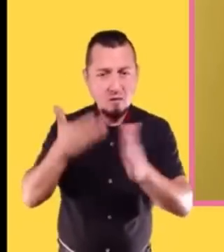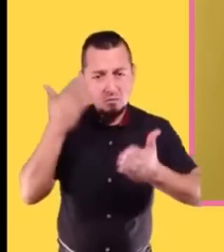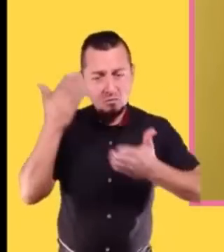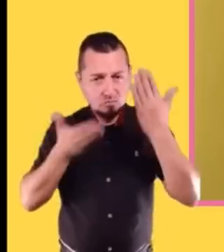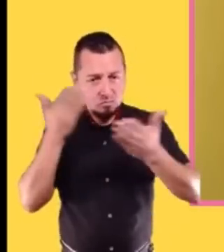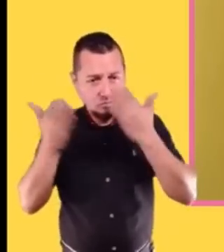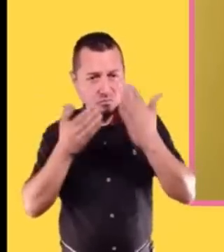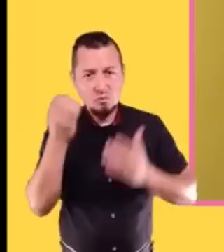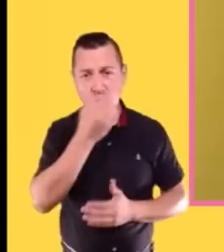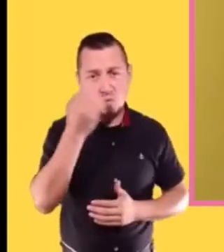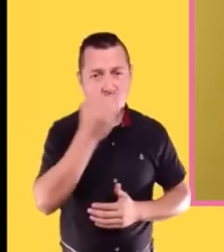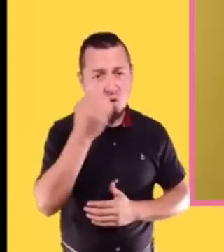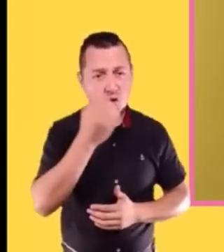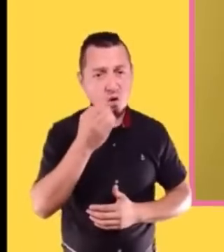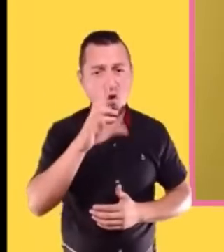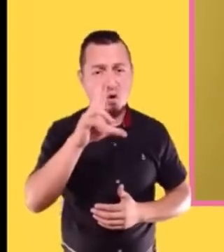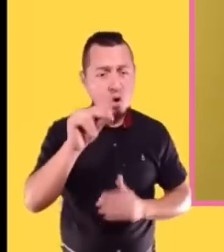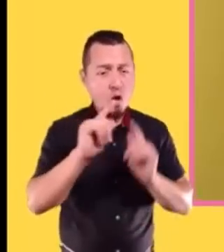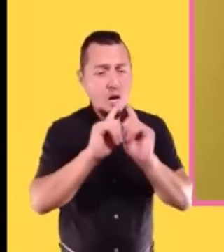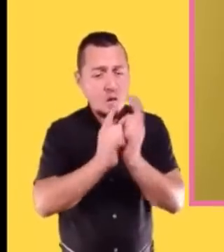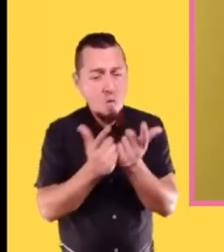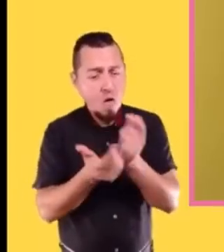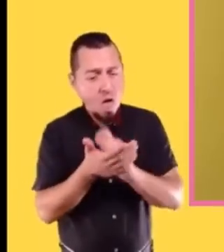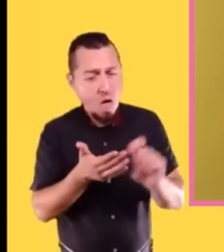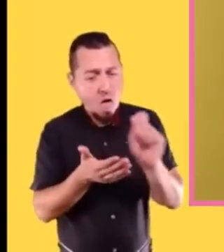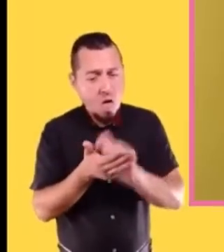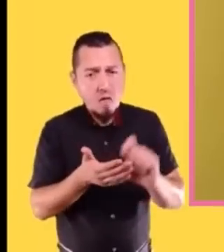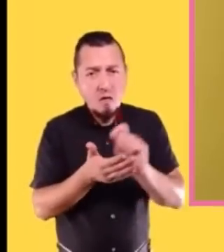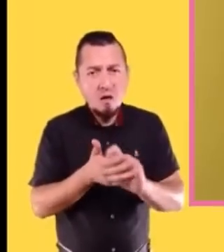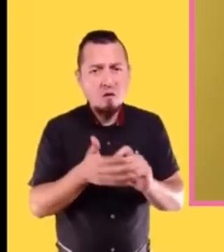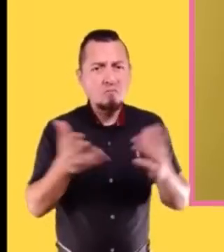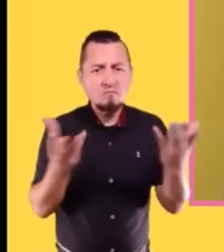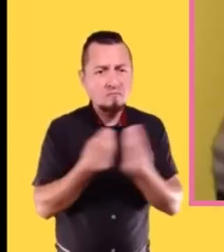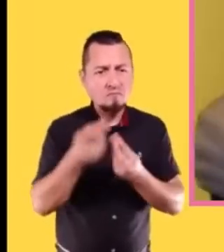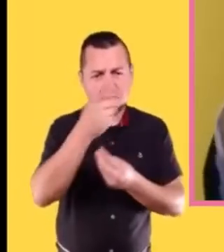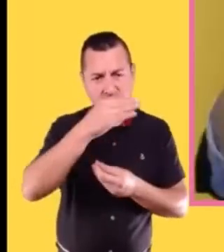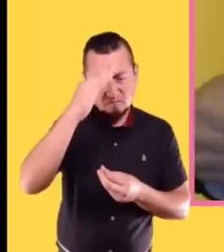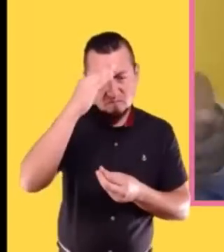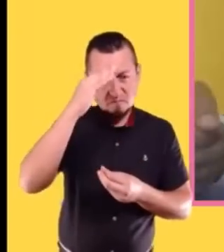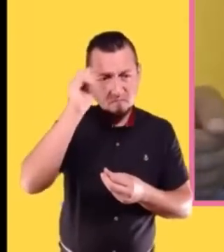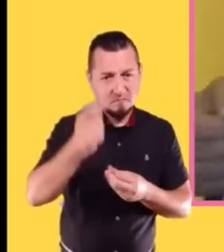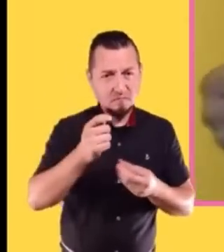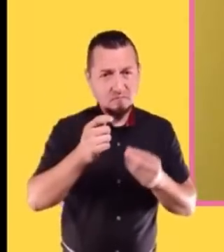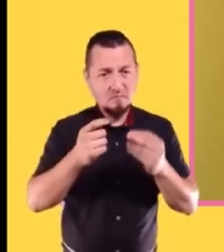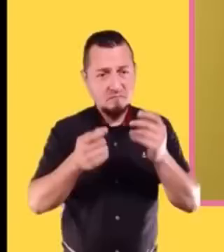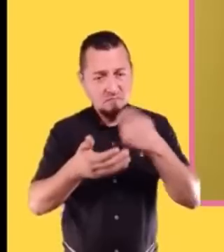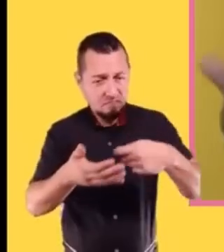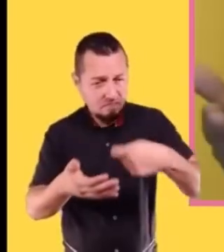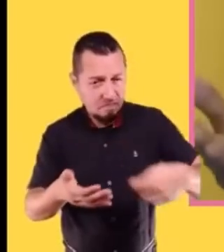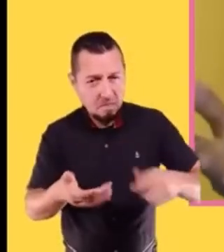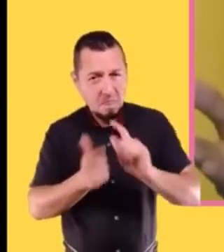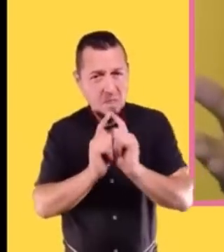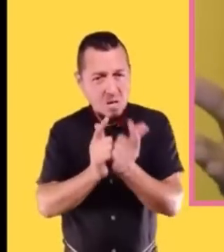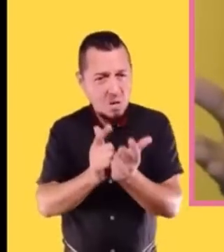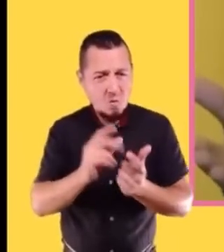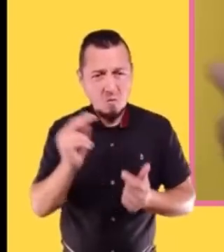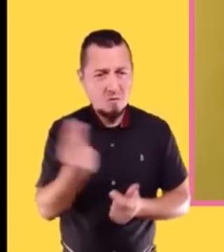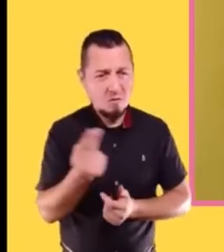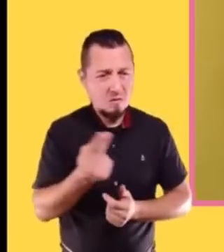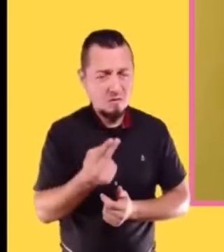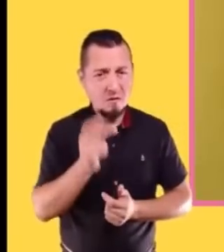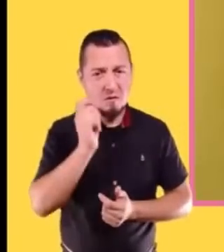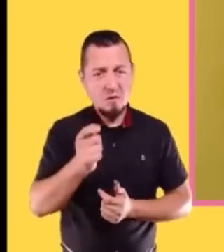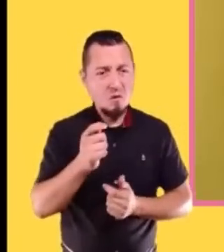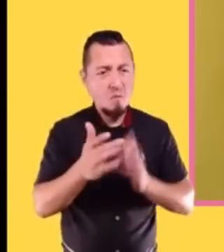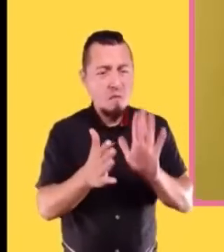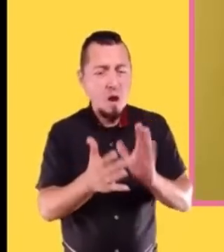a contestar libros. O sea, eso hasta cierto punto ya se considera arcaico. En el libro estarlo haciendo ejercicios, eso parece más un cuaderno.